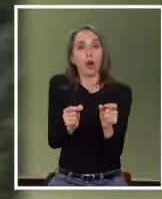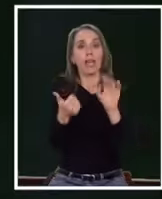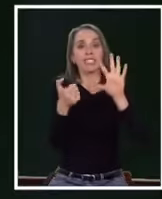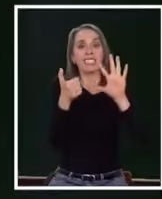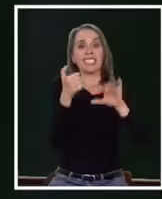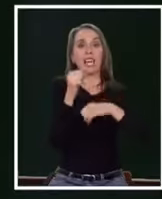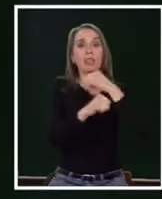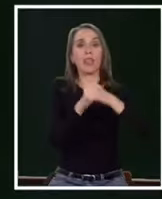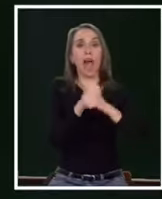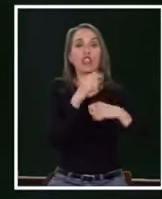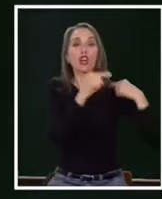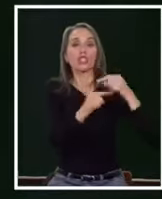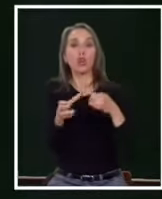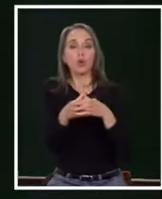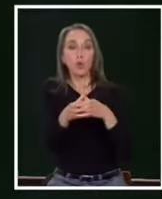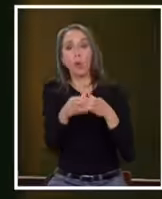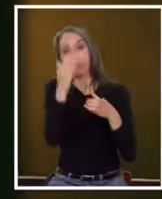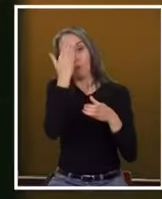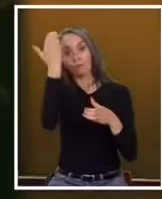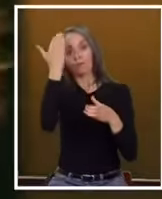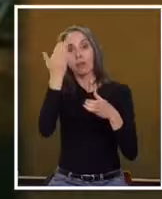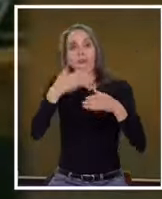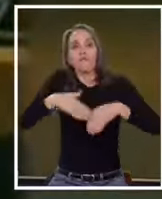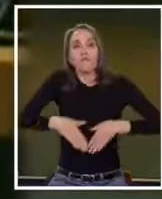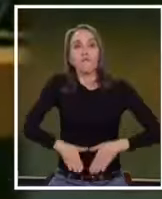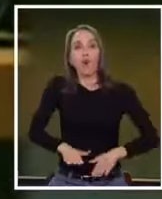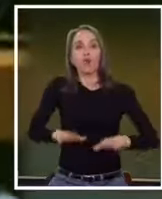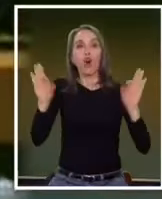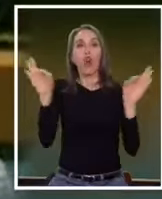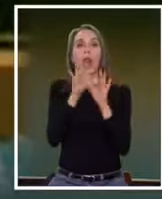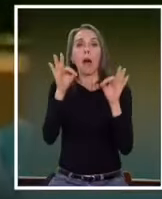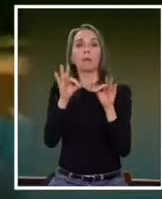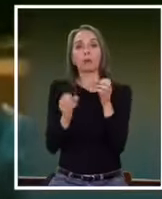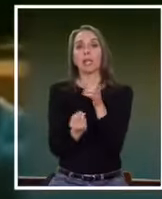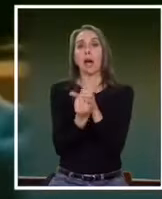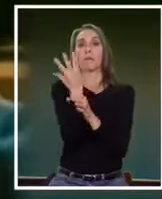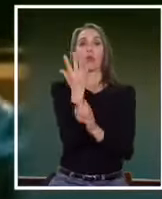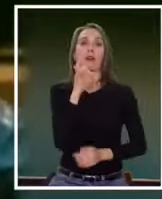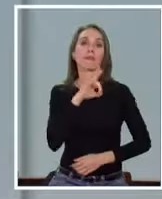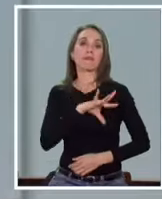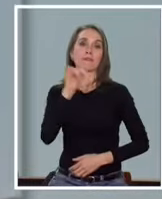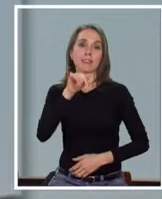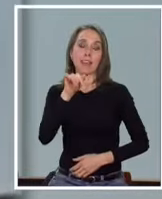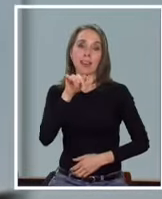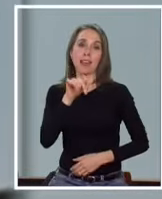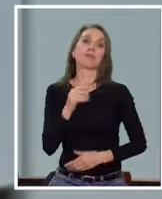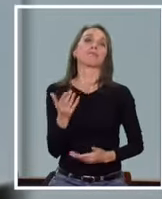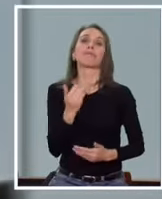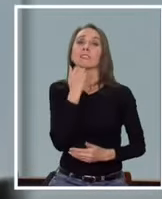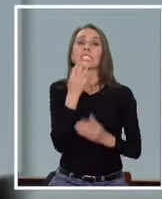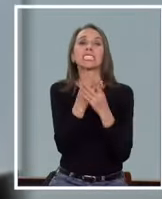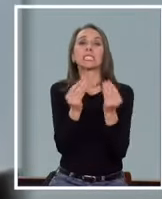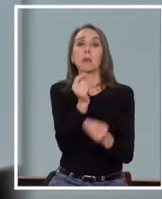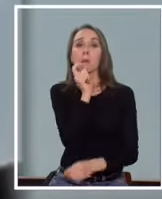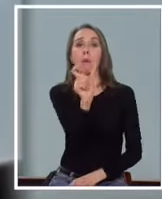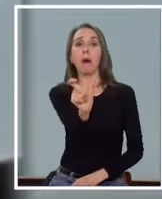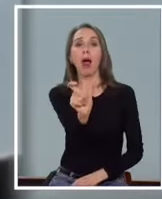historia grande, la de uno de los grupos fundacionales de nuestra música contemporánea, simplemente los Jaivas.